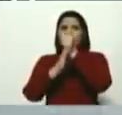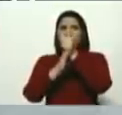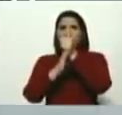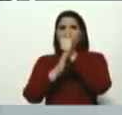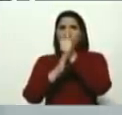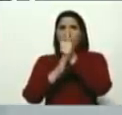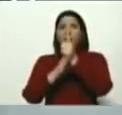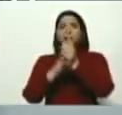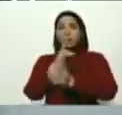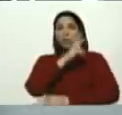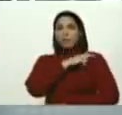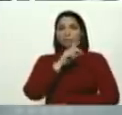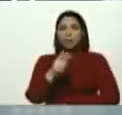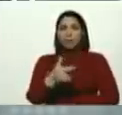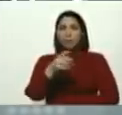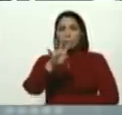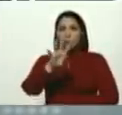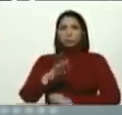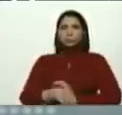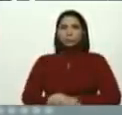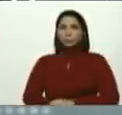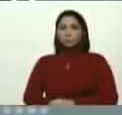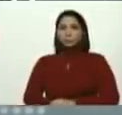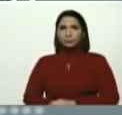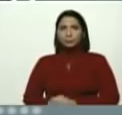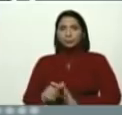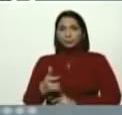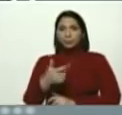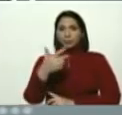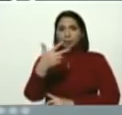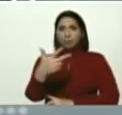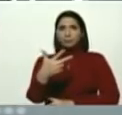del G4, del G3.